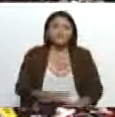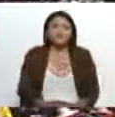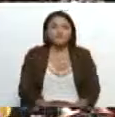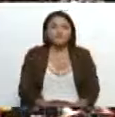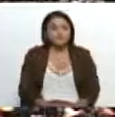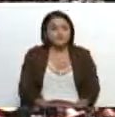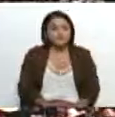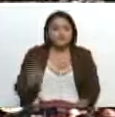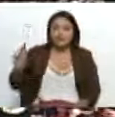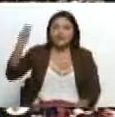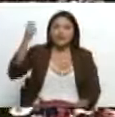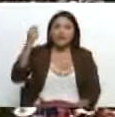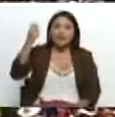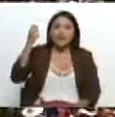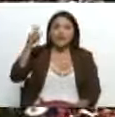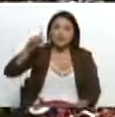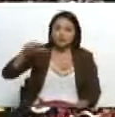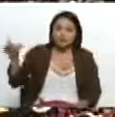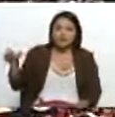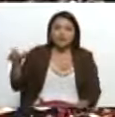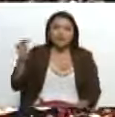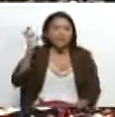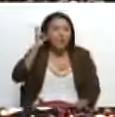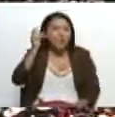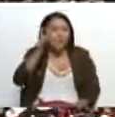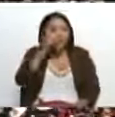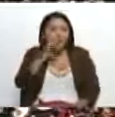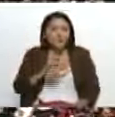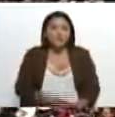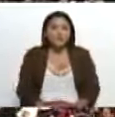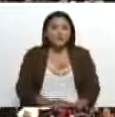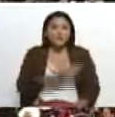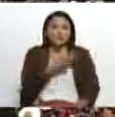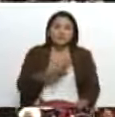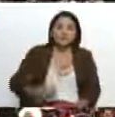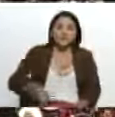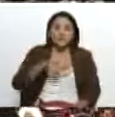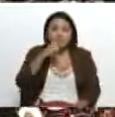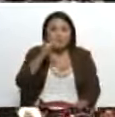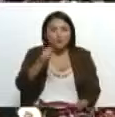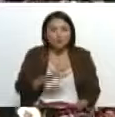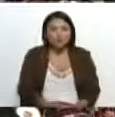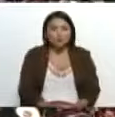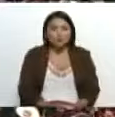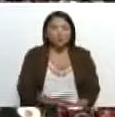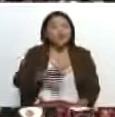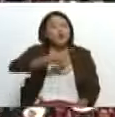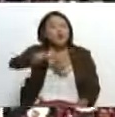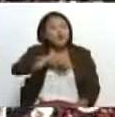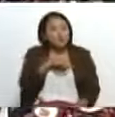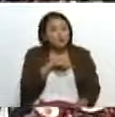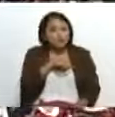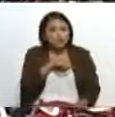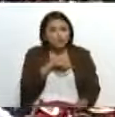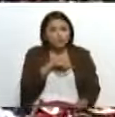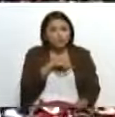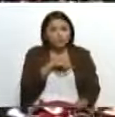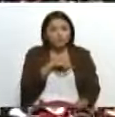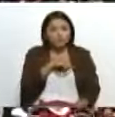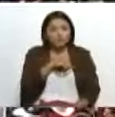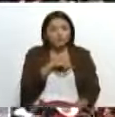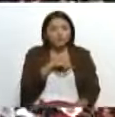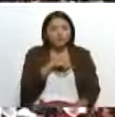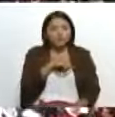Compatriotas diputados, compatriotas diputadas, presidente Nicolás Maduro, nosotras y nosotros,